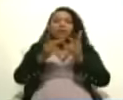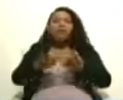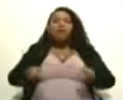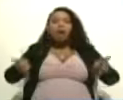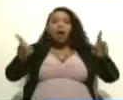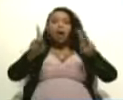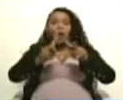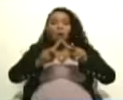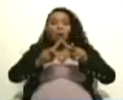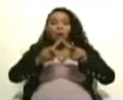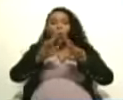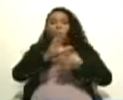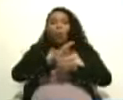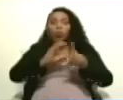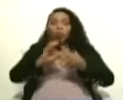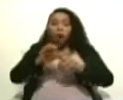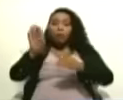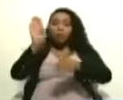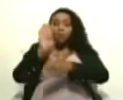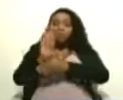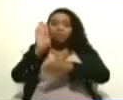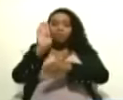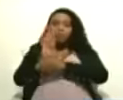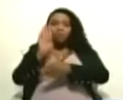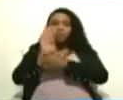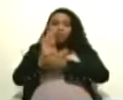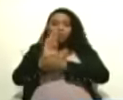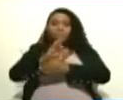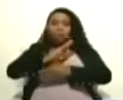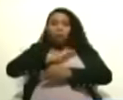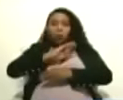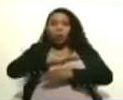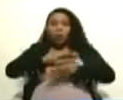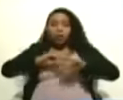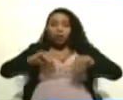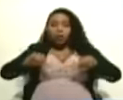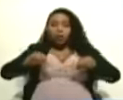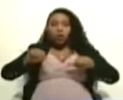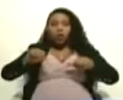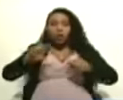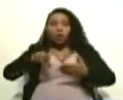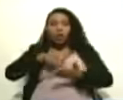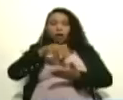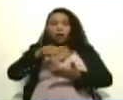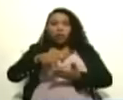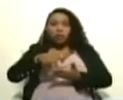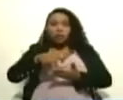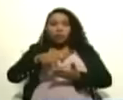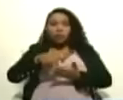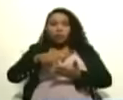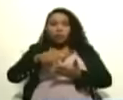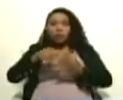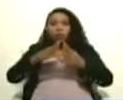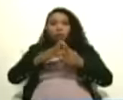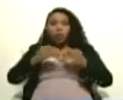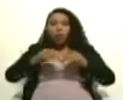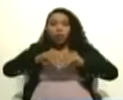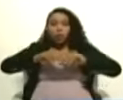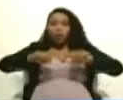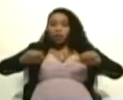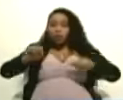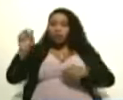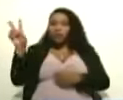culturales resguardar y proteger la soberanía la nacionalidad la integridad territorial